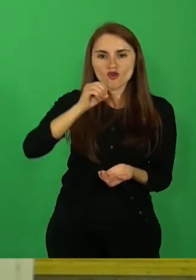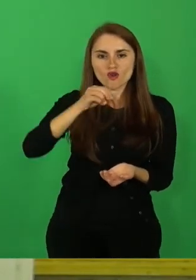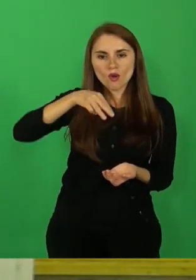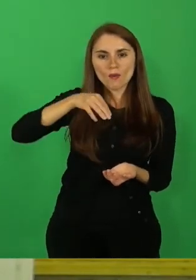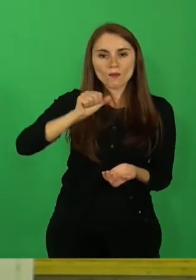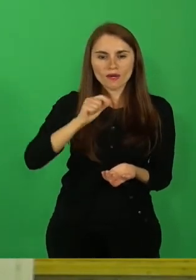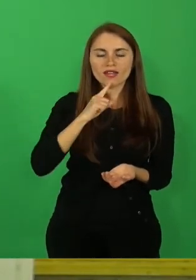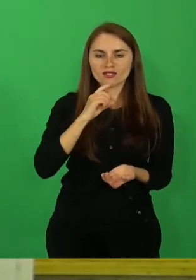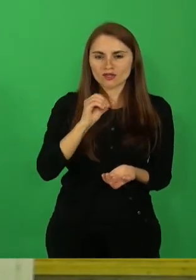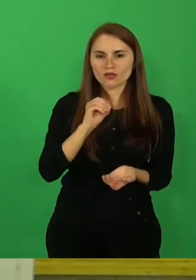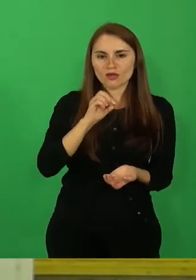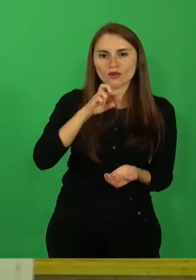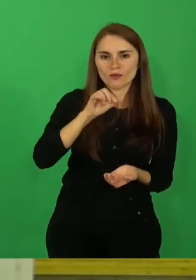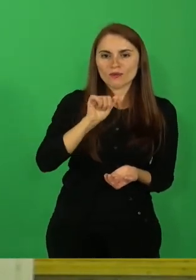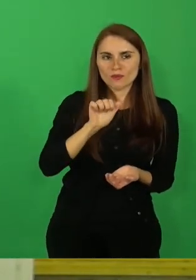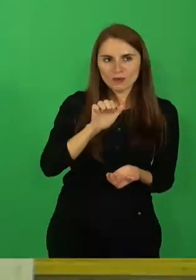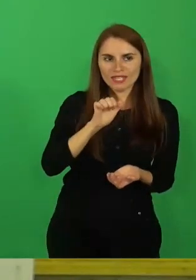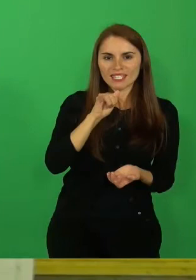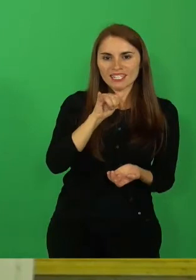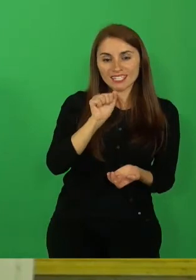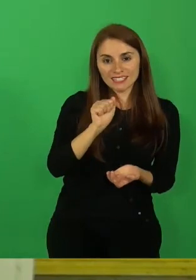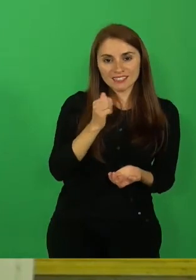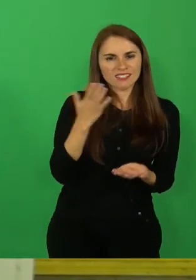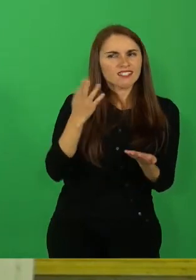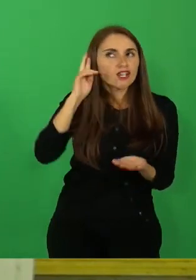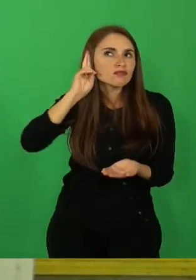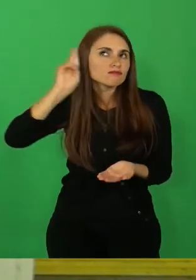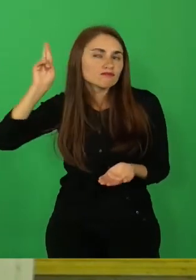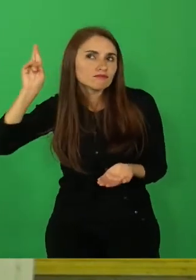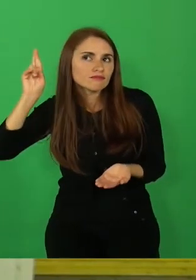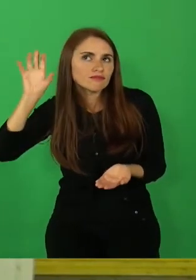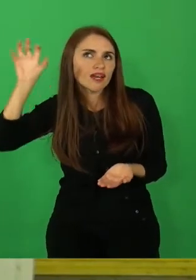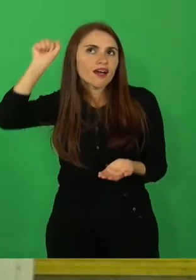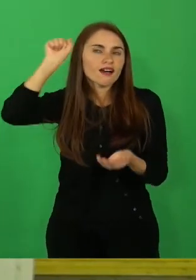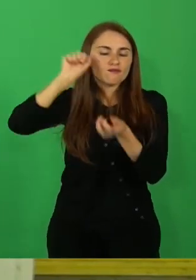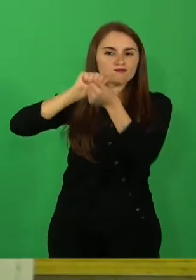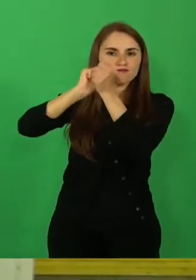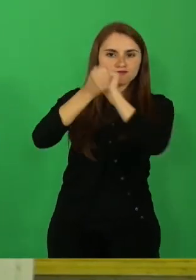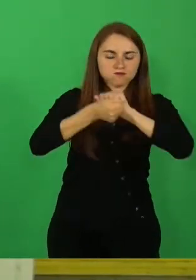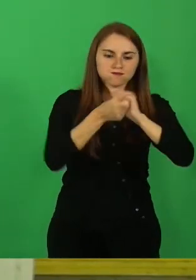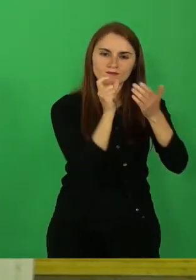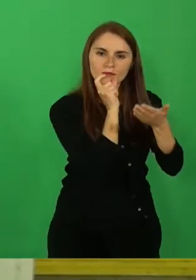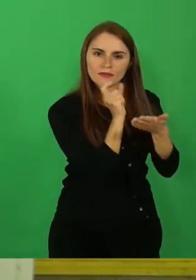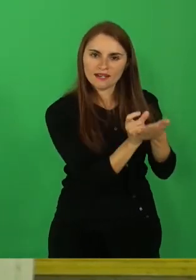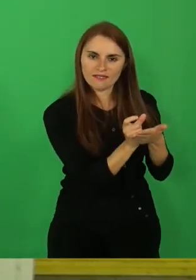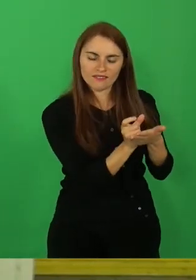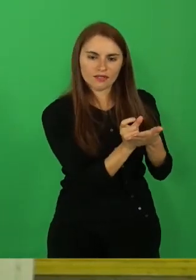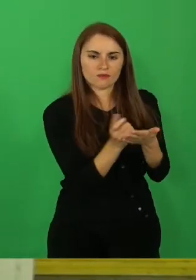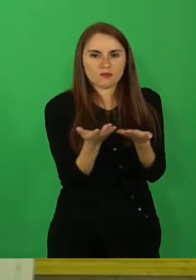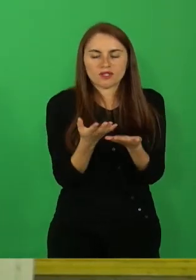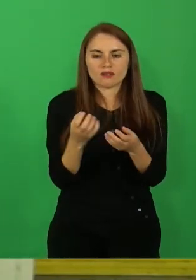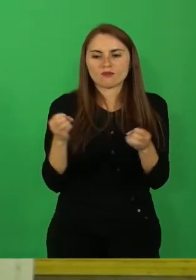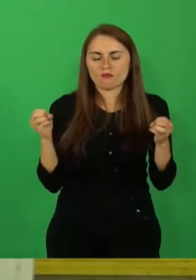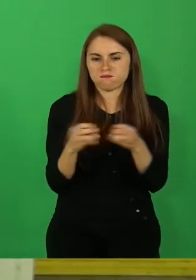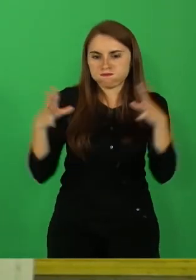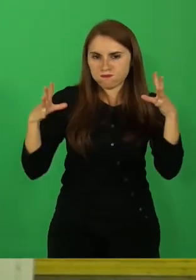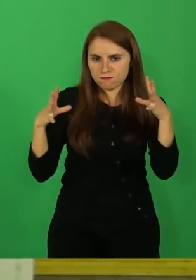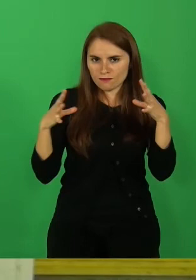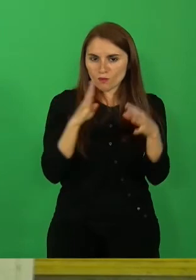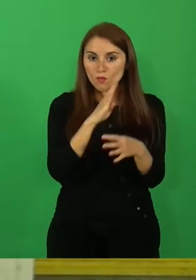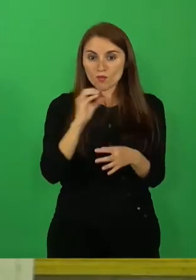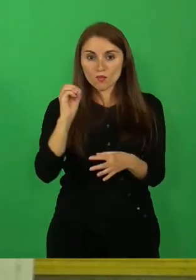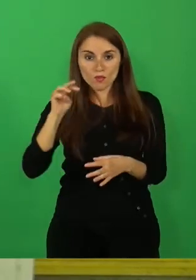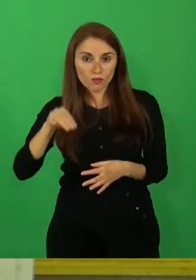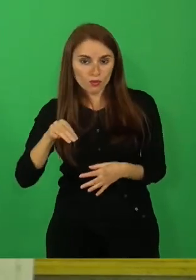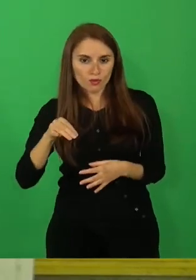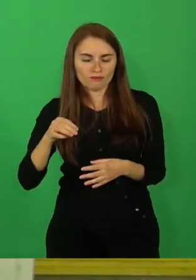es cuando uno trata de describir el sonido de las cosas. Por ejemplo, una explosión, el sonido de